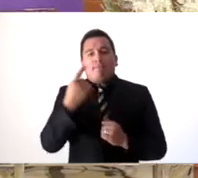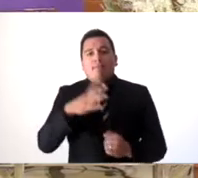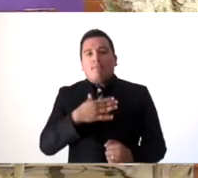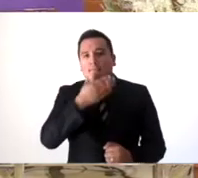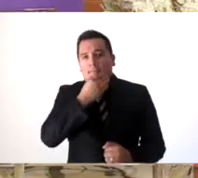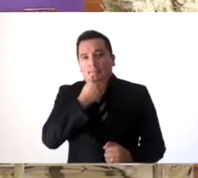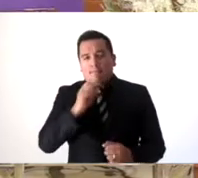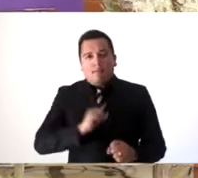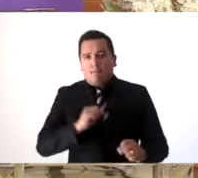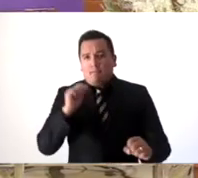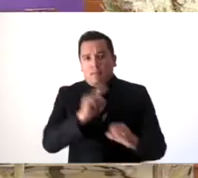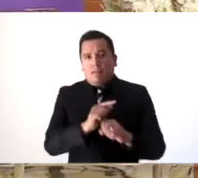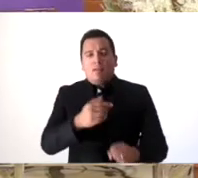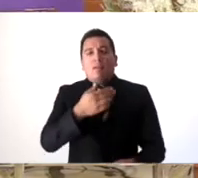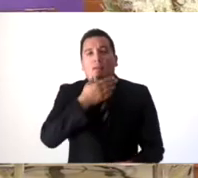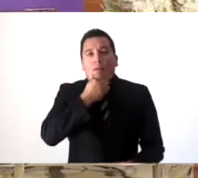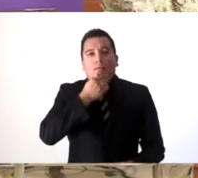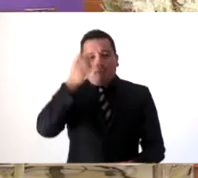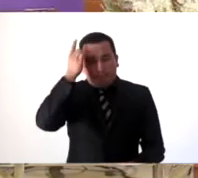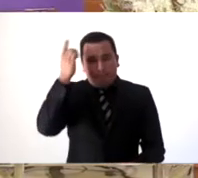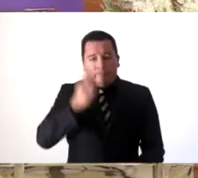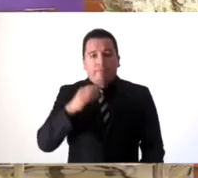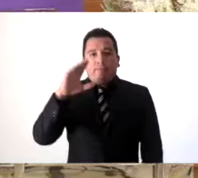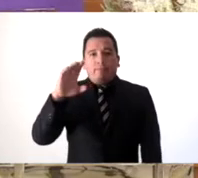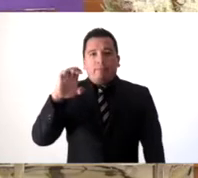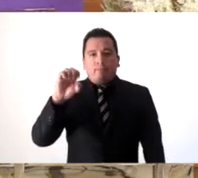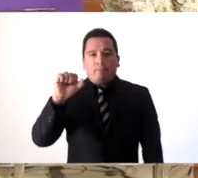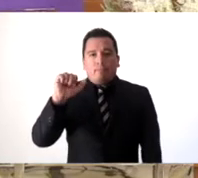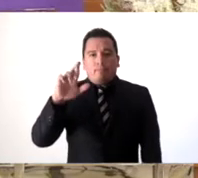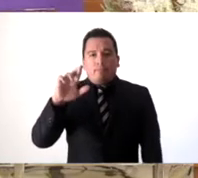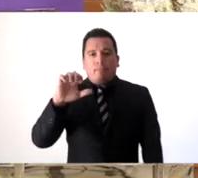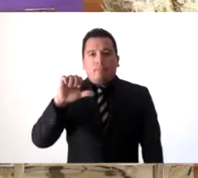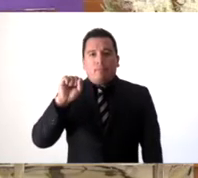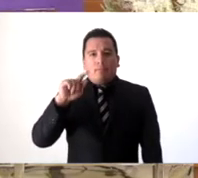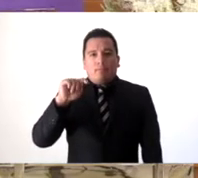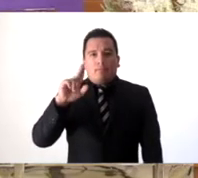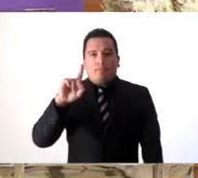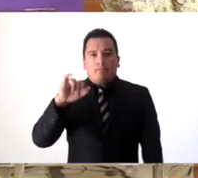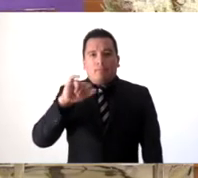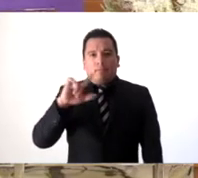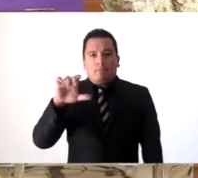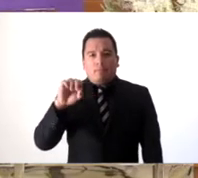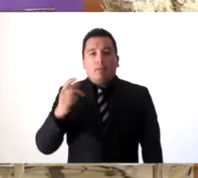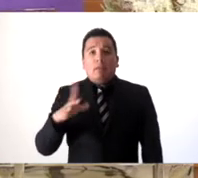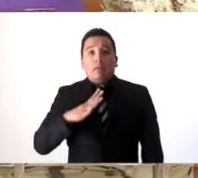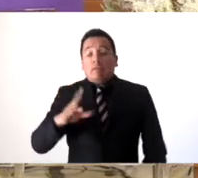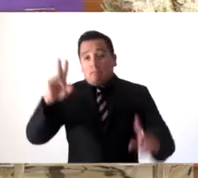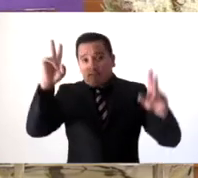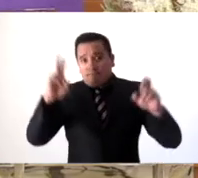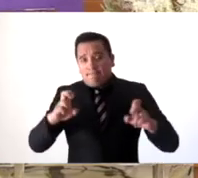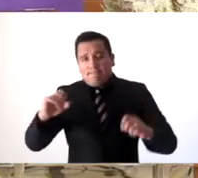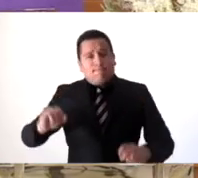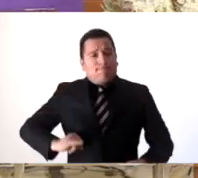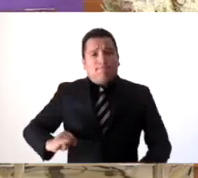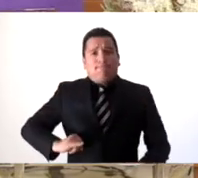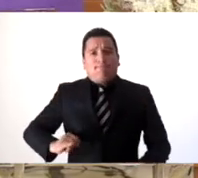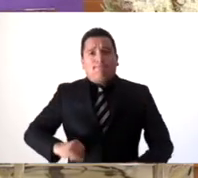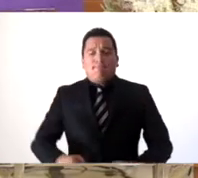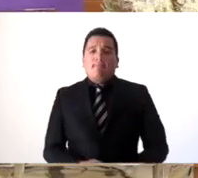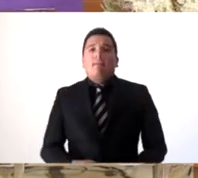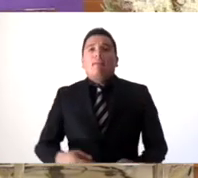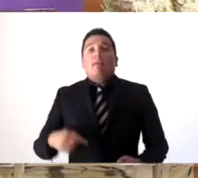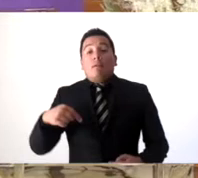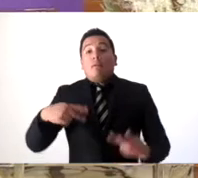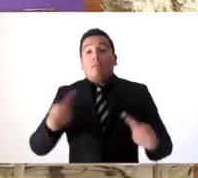muy especial, el doctor César Astudillo Reyes, que nos va a acompañar para poder platicar de un tema muy